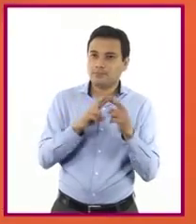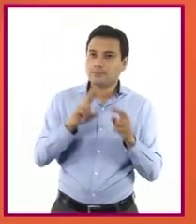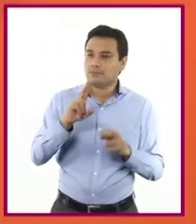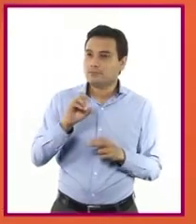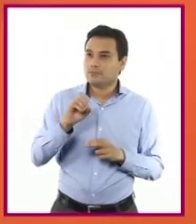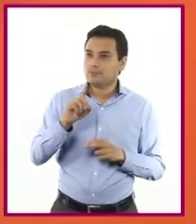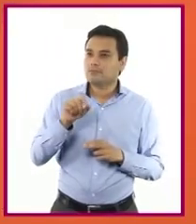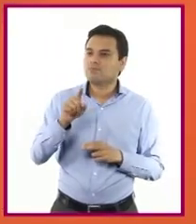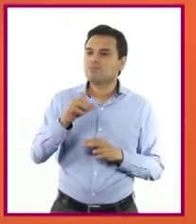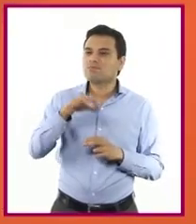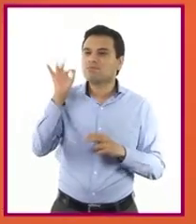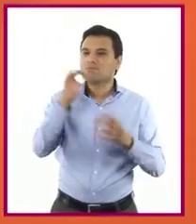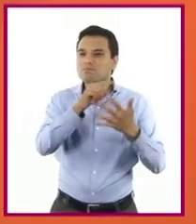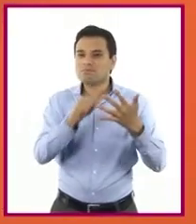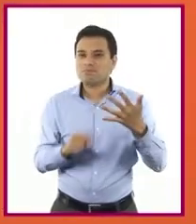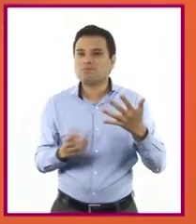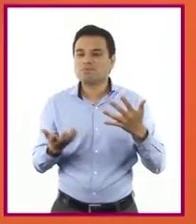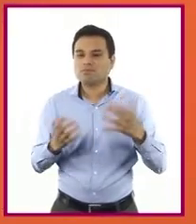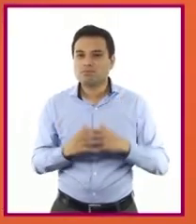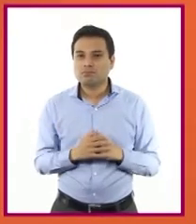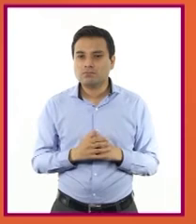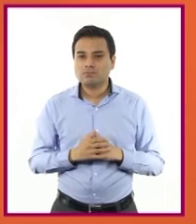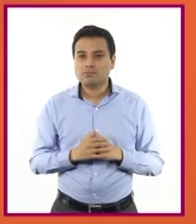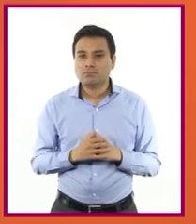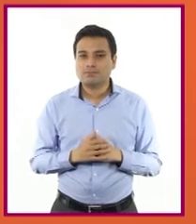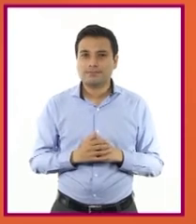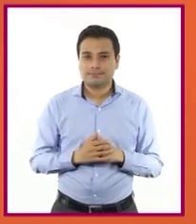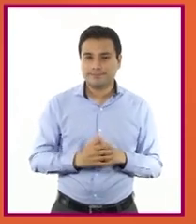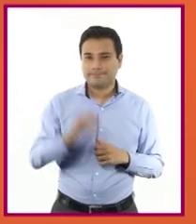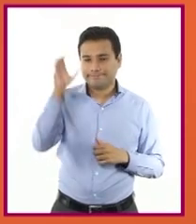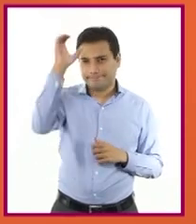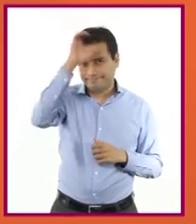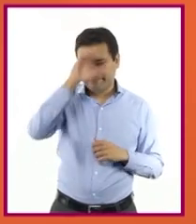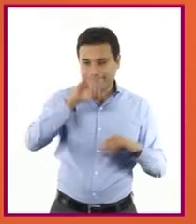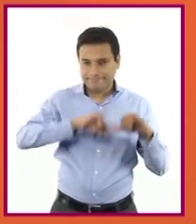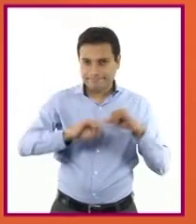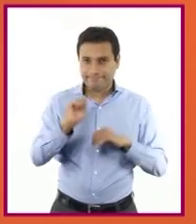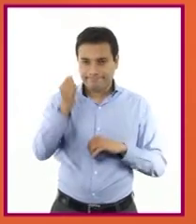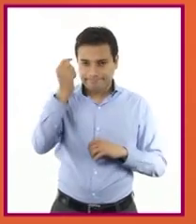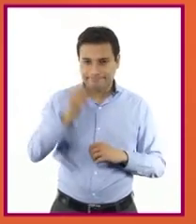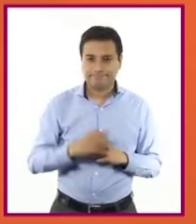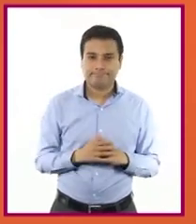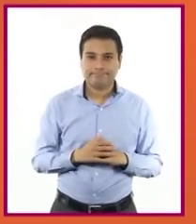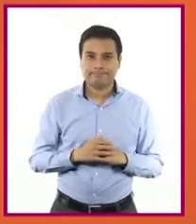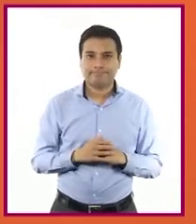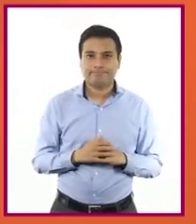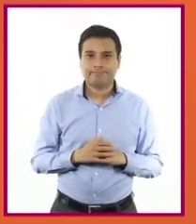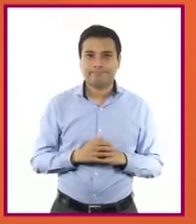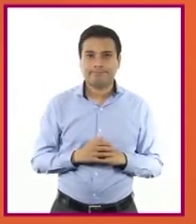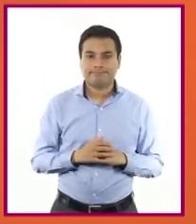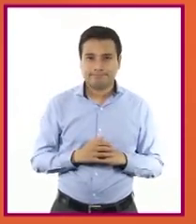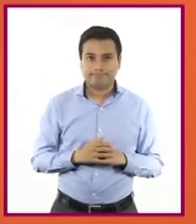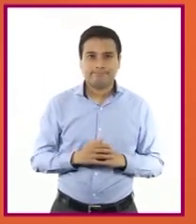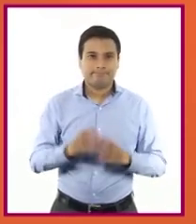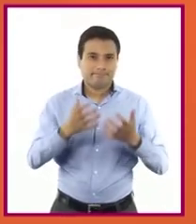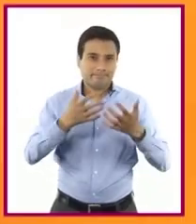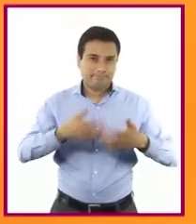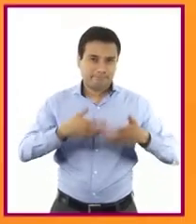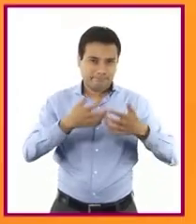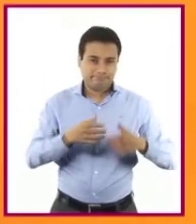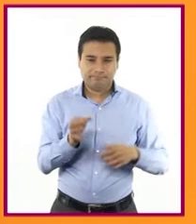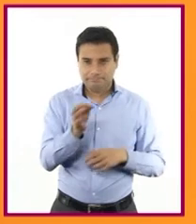categoría elige? Nos quedan Ciencia y Tecnología. Función celular.